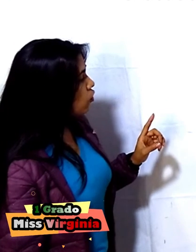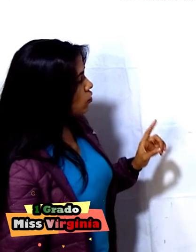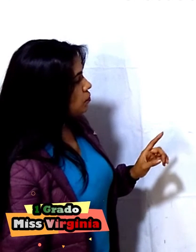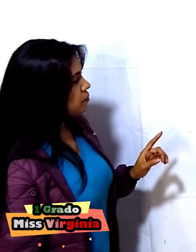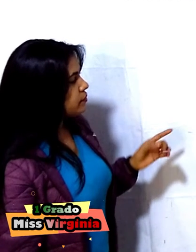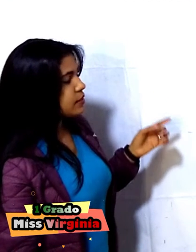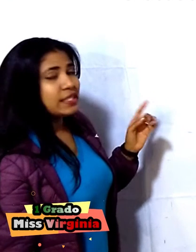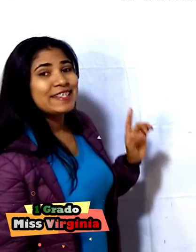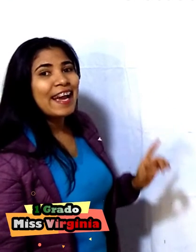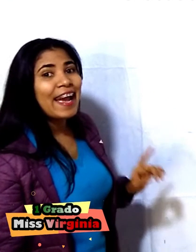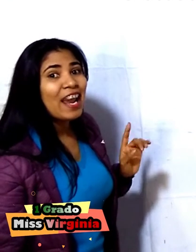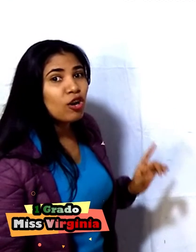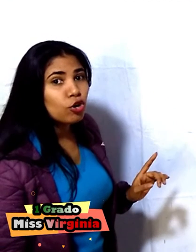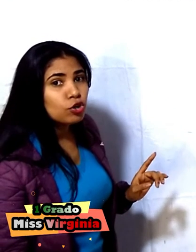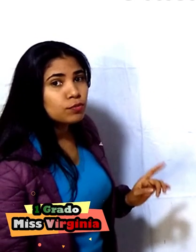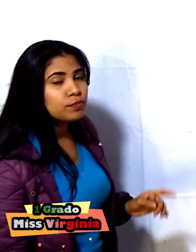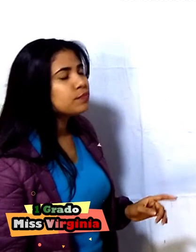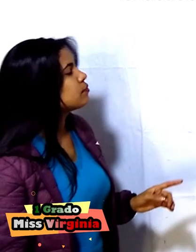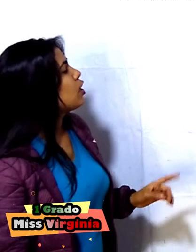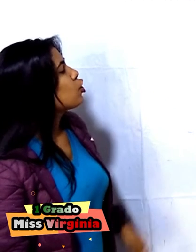Chelo, Chelo